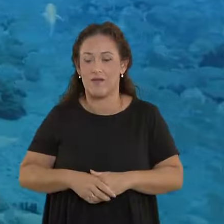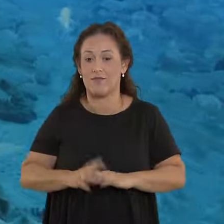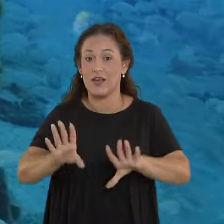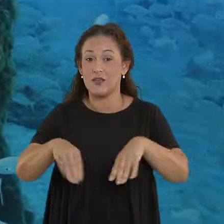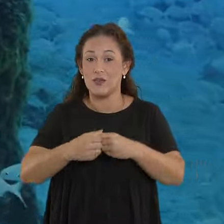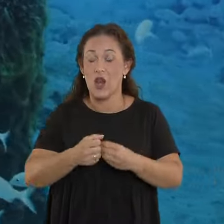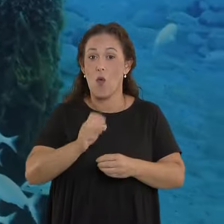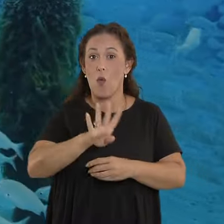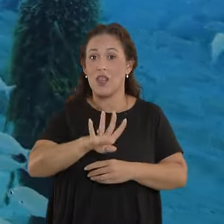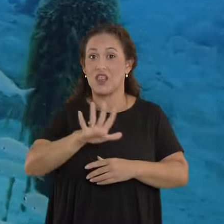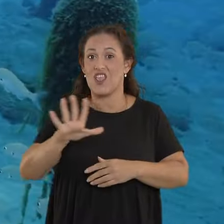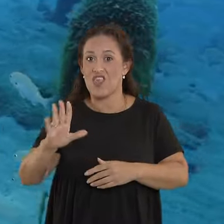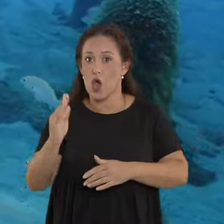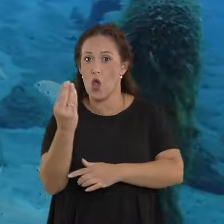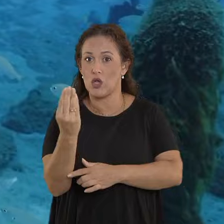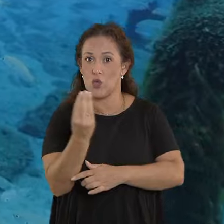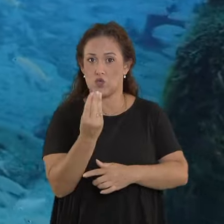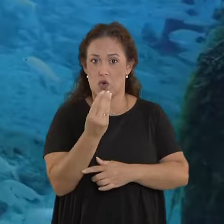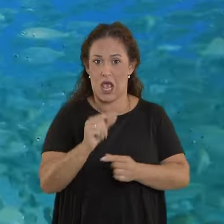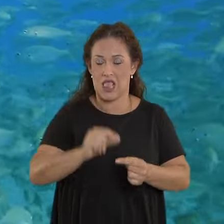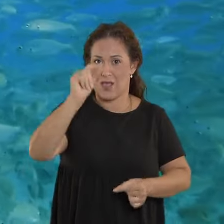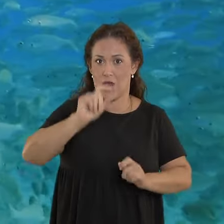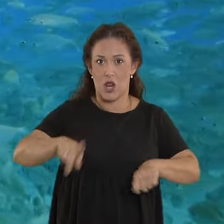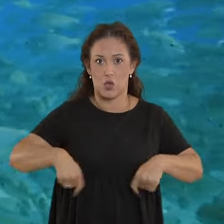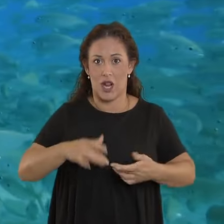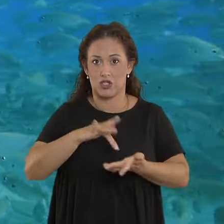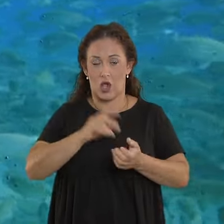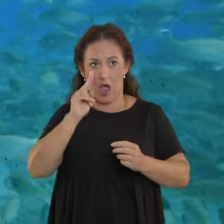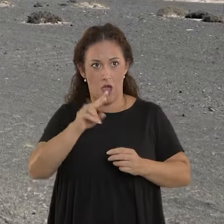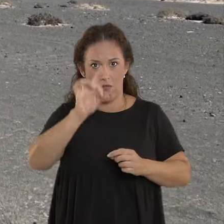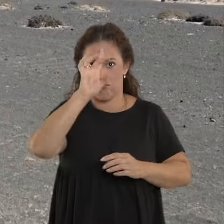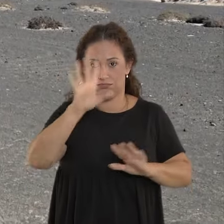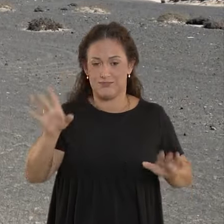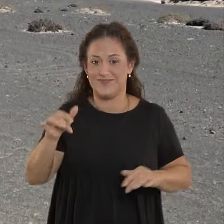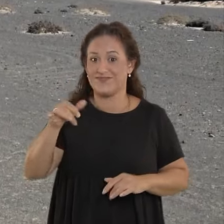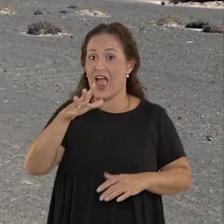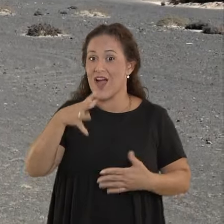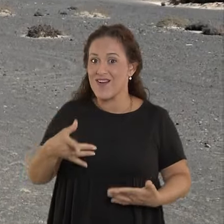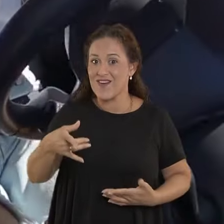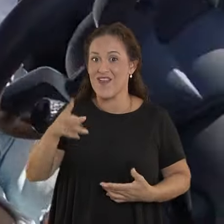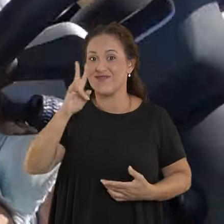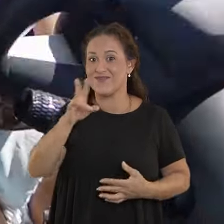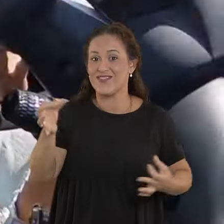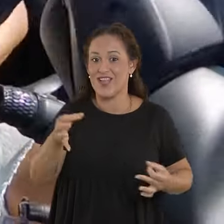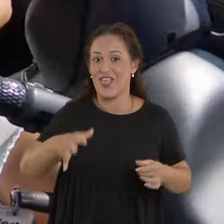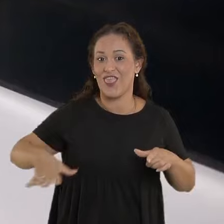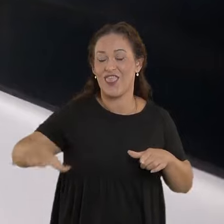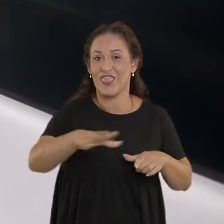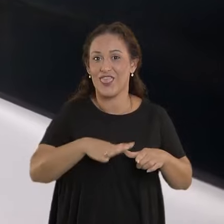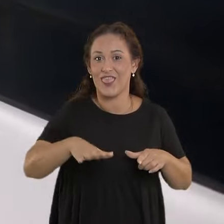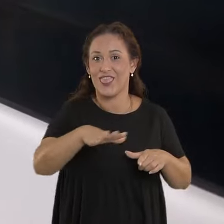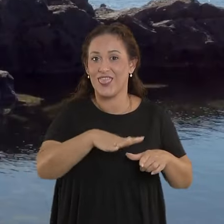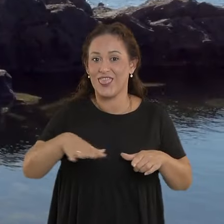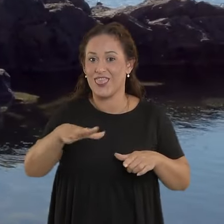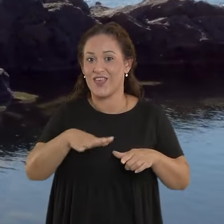Son 45 esculturas a tamaño natural, con lo cual impresiona muchísimo. Esta vez, nuestro punto de partida estará en